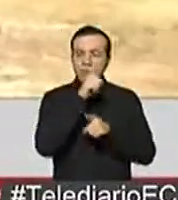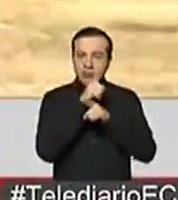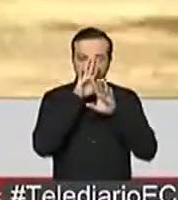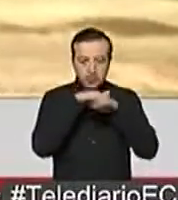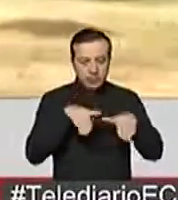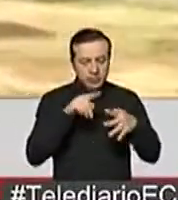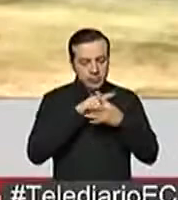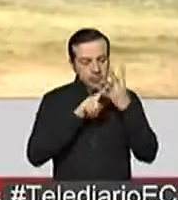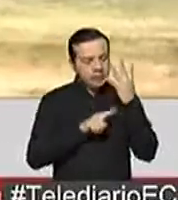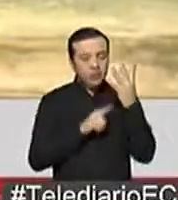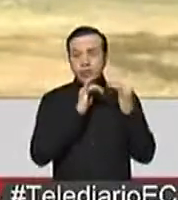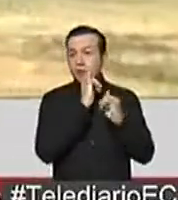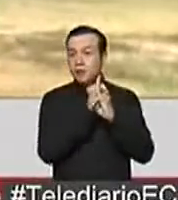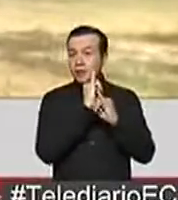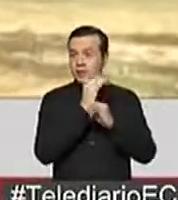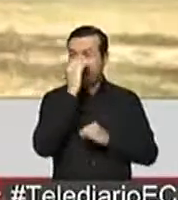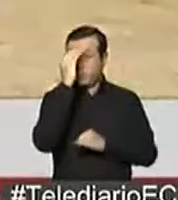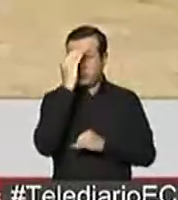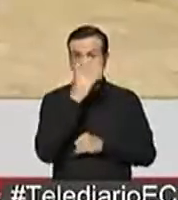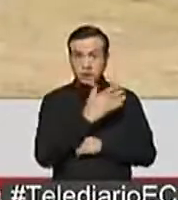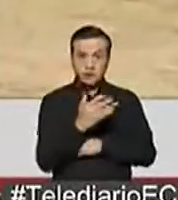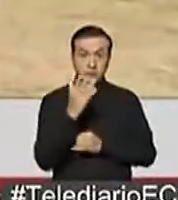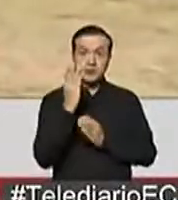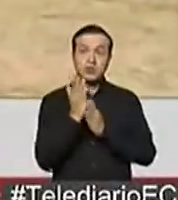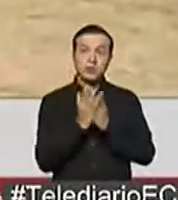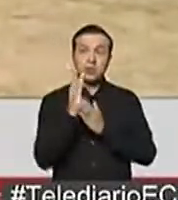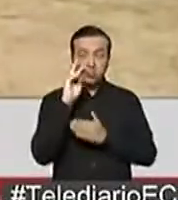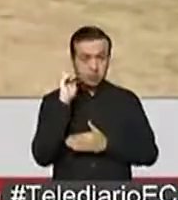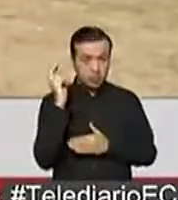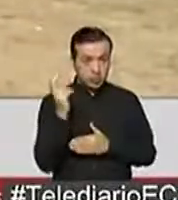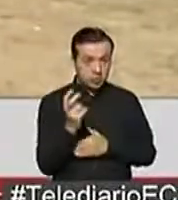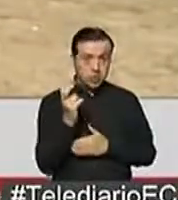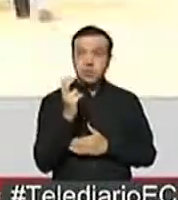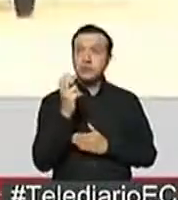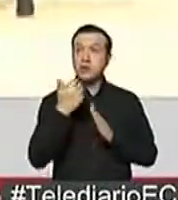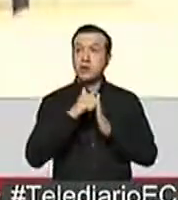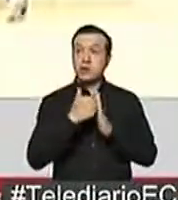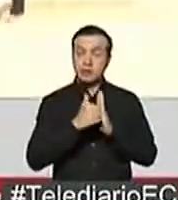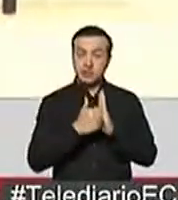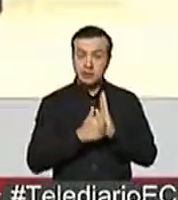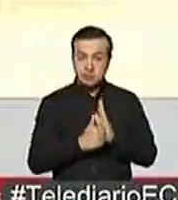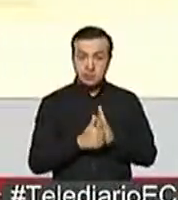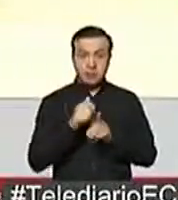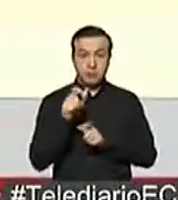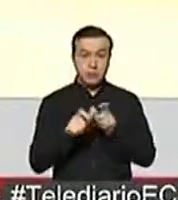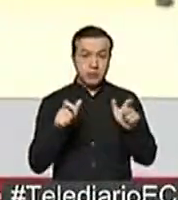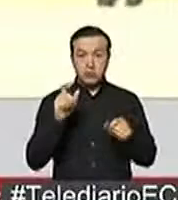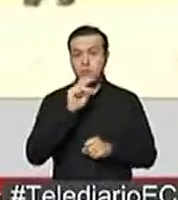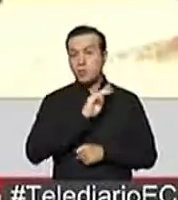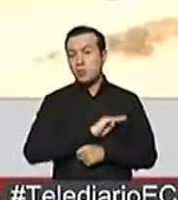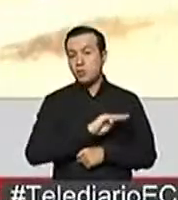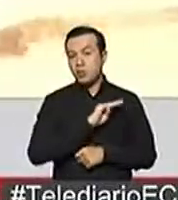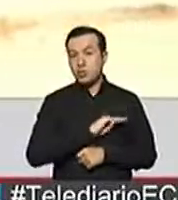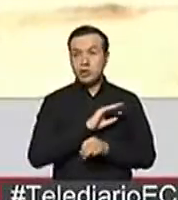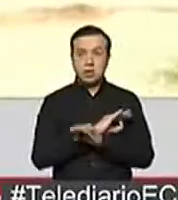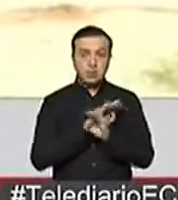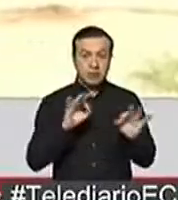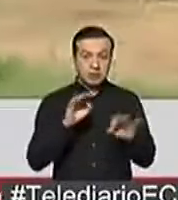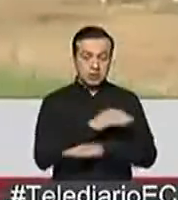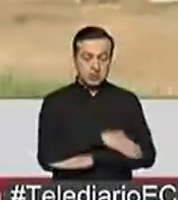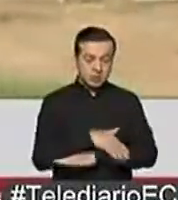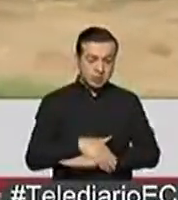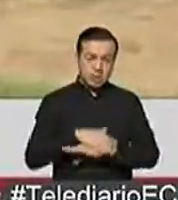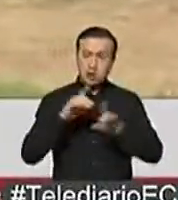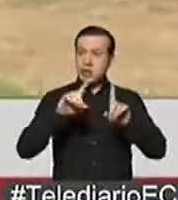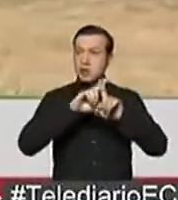4 instituciones educativas, servidores turísticos, artesanos, personal municipal de aseo de calles y